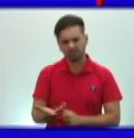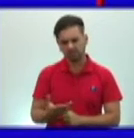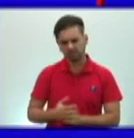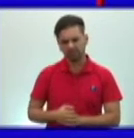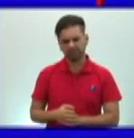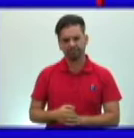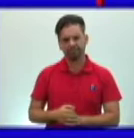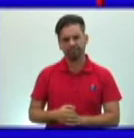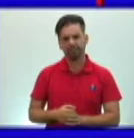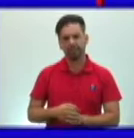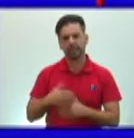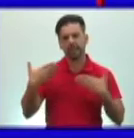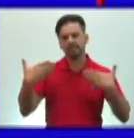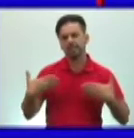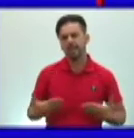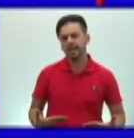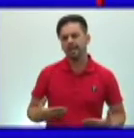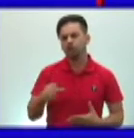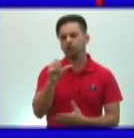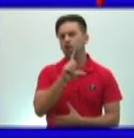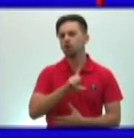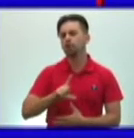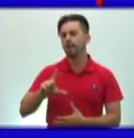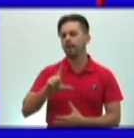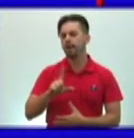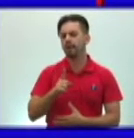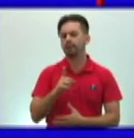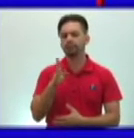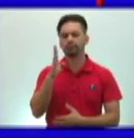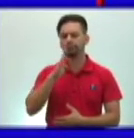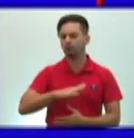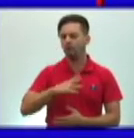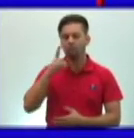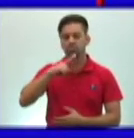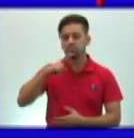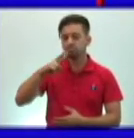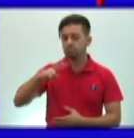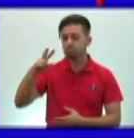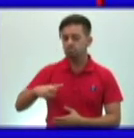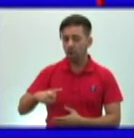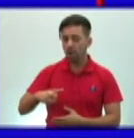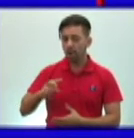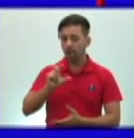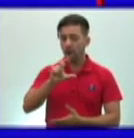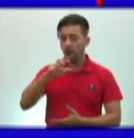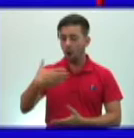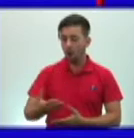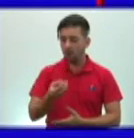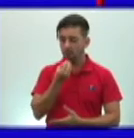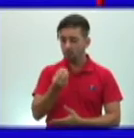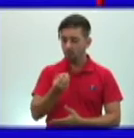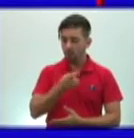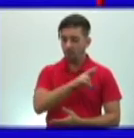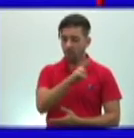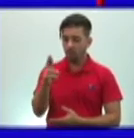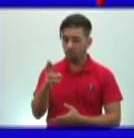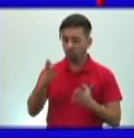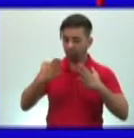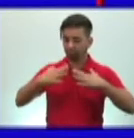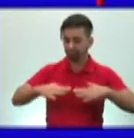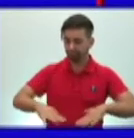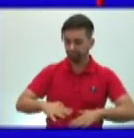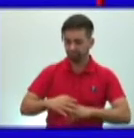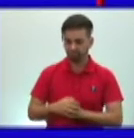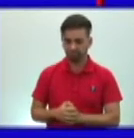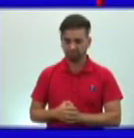temas de derecho y sociedad, no han desistido en la búsqueda de puntos de quiebra en la unidad nacional. Puntos de quiebras